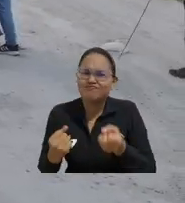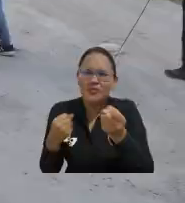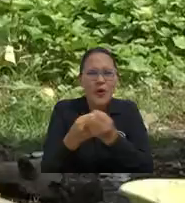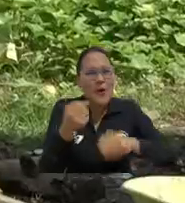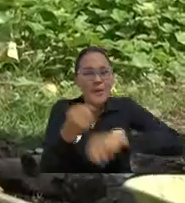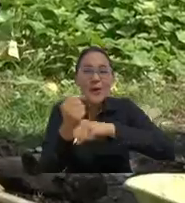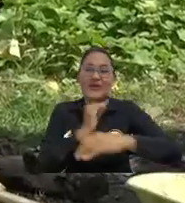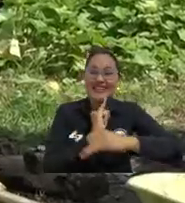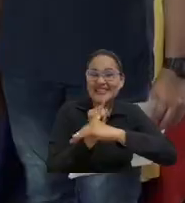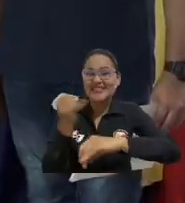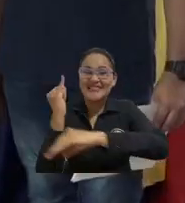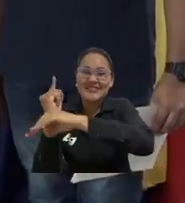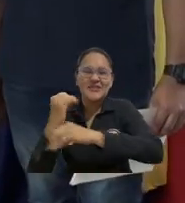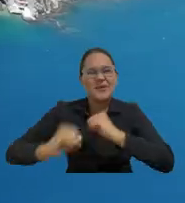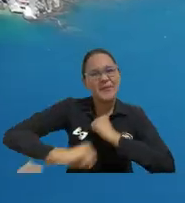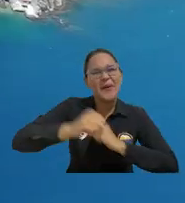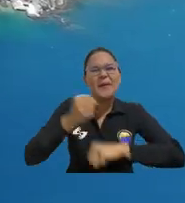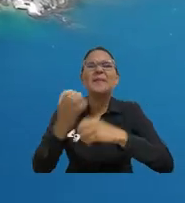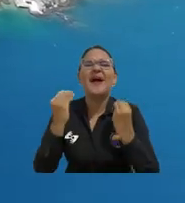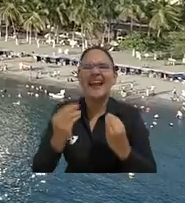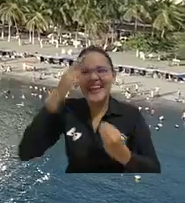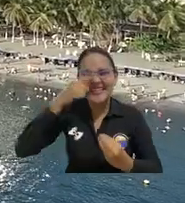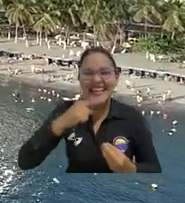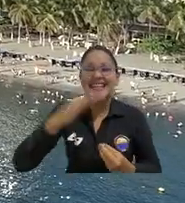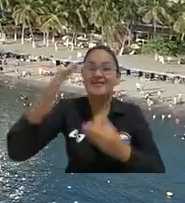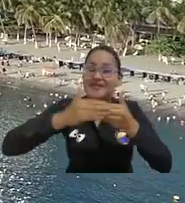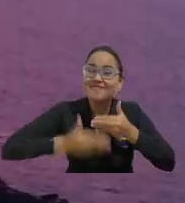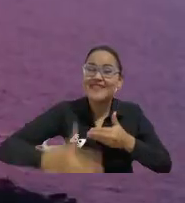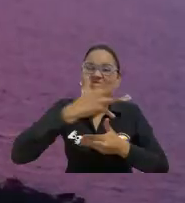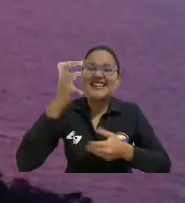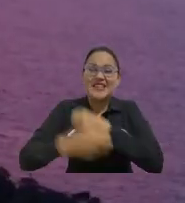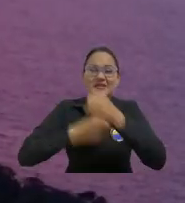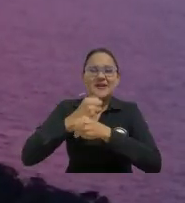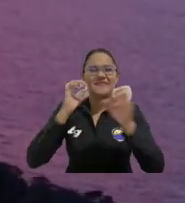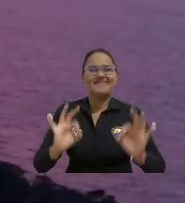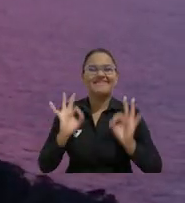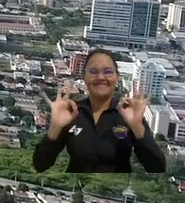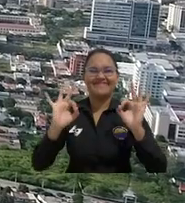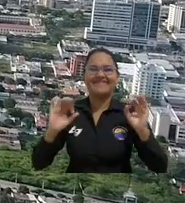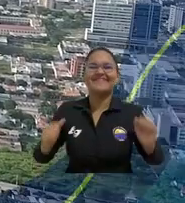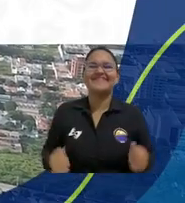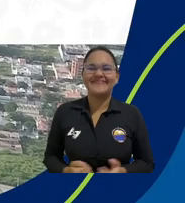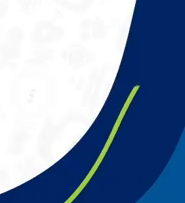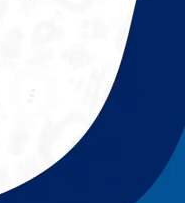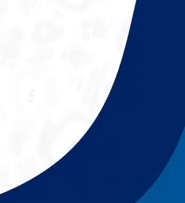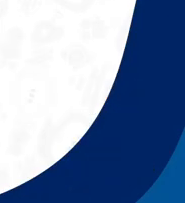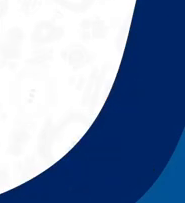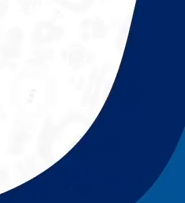y desde la articulación institucional para lograr construir la Santa Marta de los 500 años.